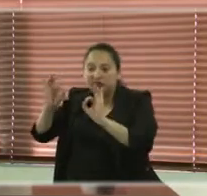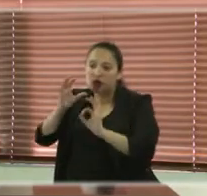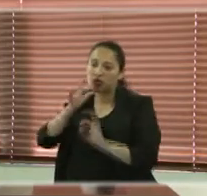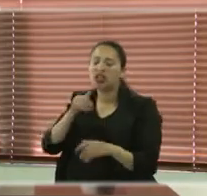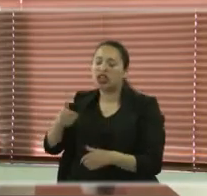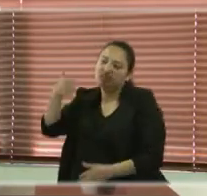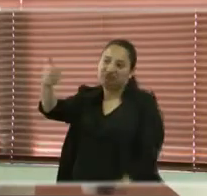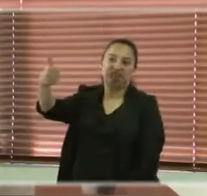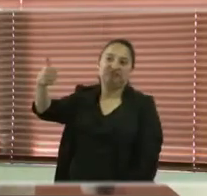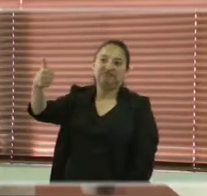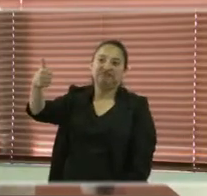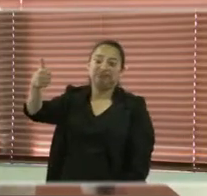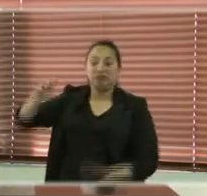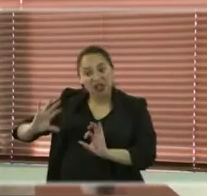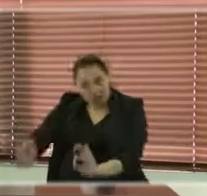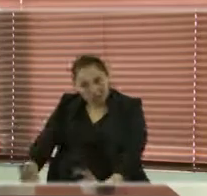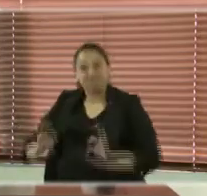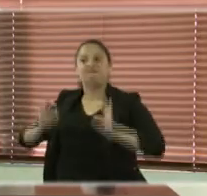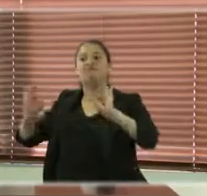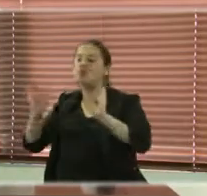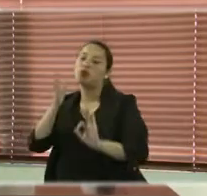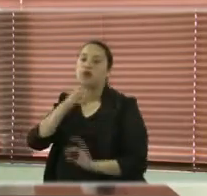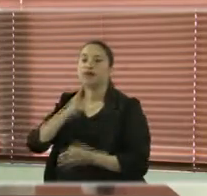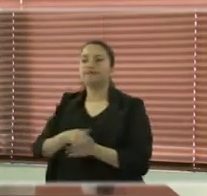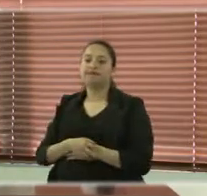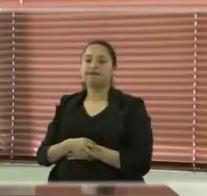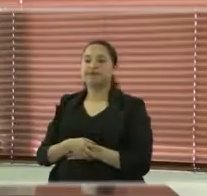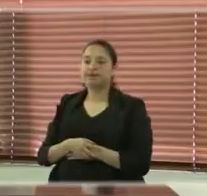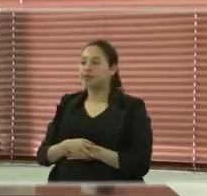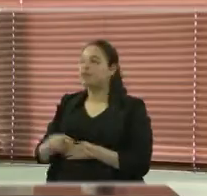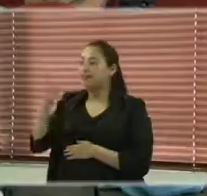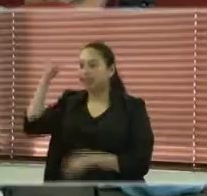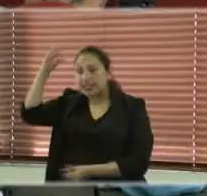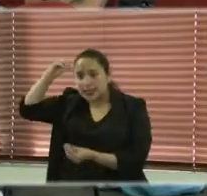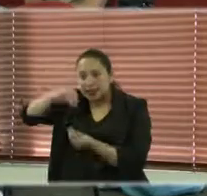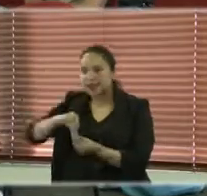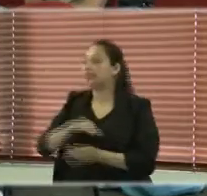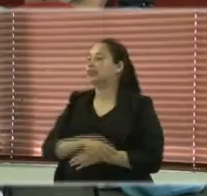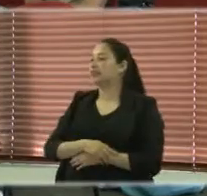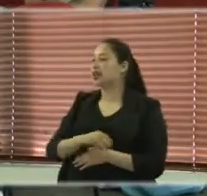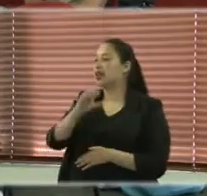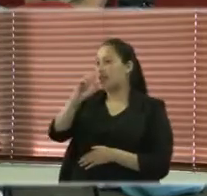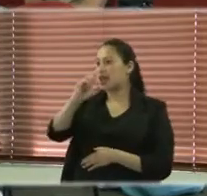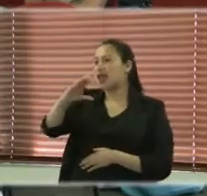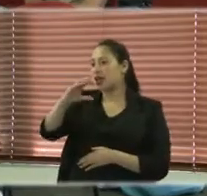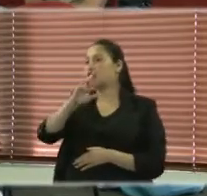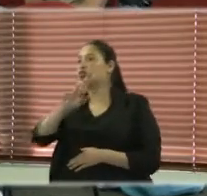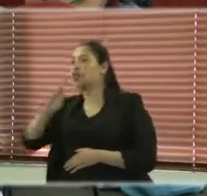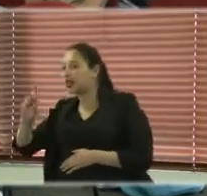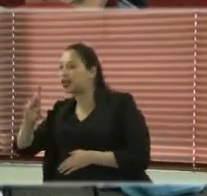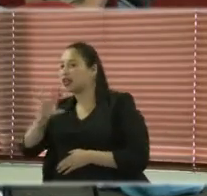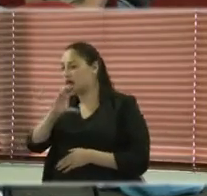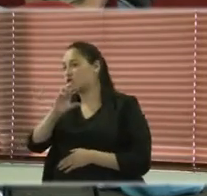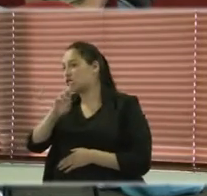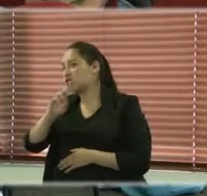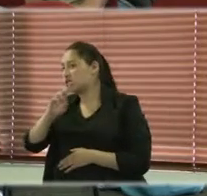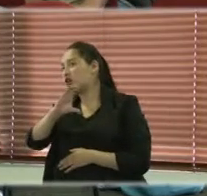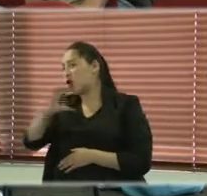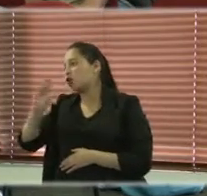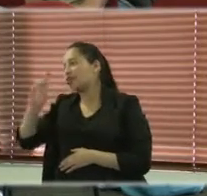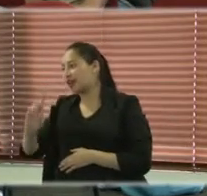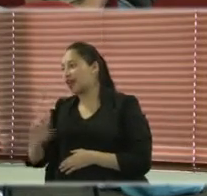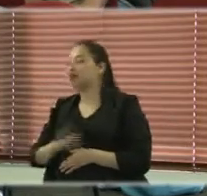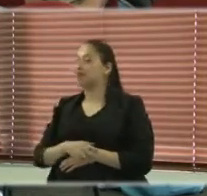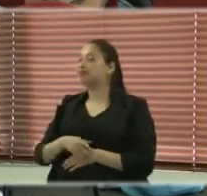que sea mala pero no es tan buena como uno pensaría que podría ser y curioso Porque además también Costa